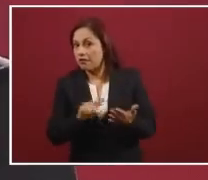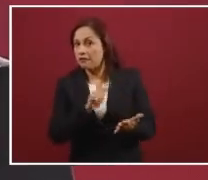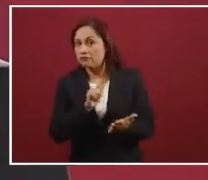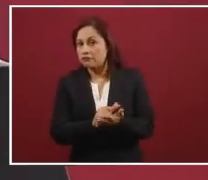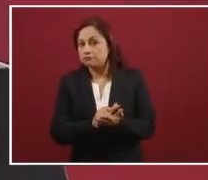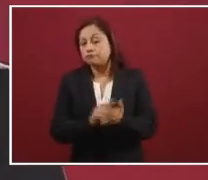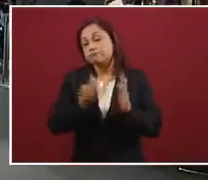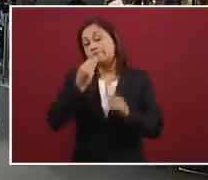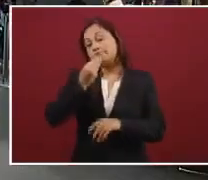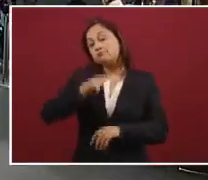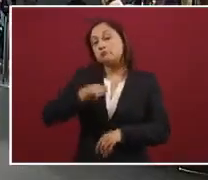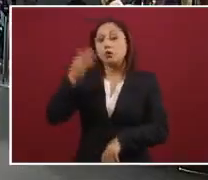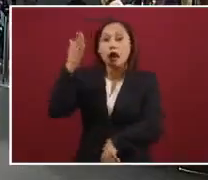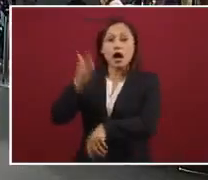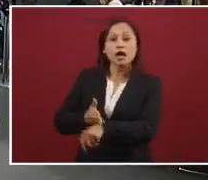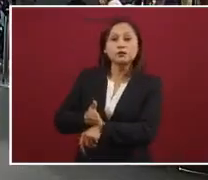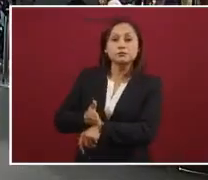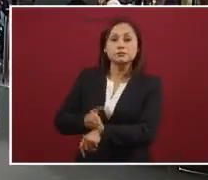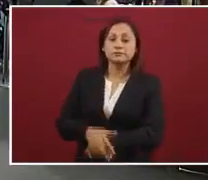las consecuencias.